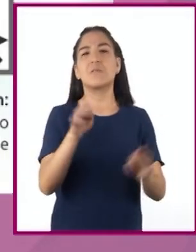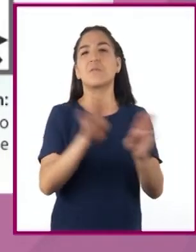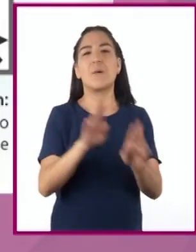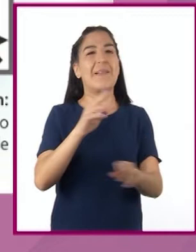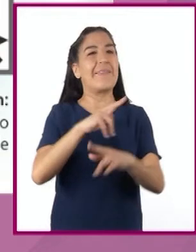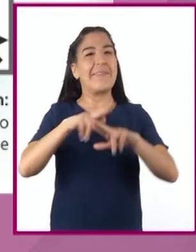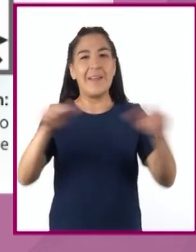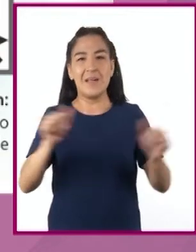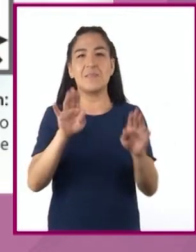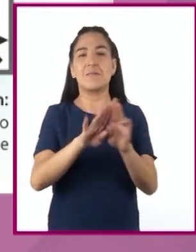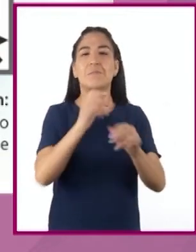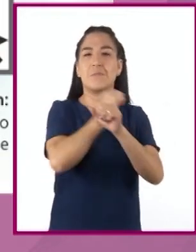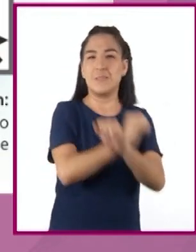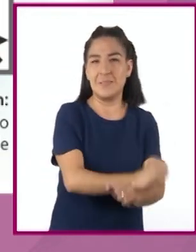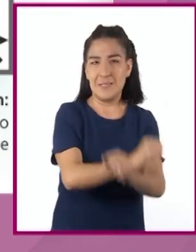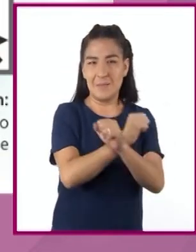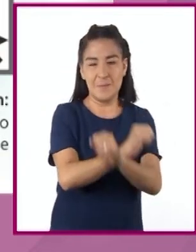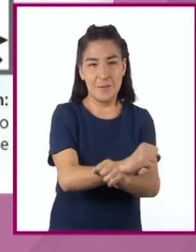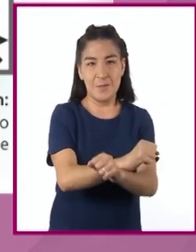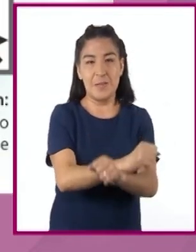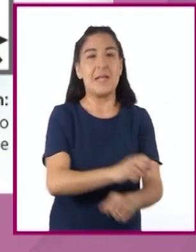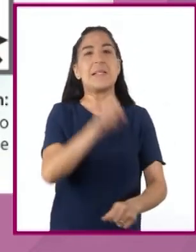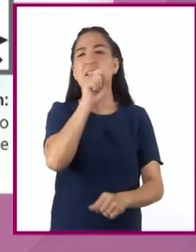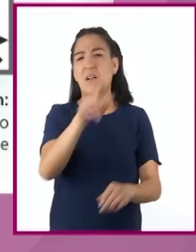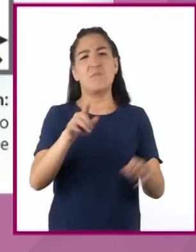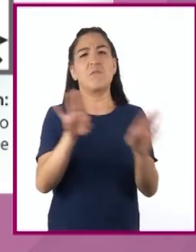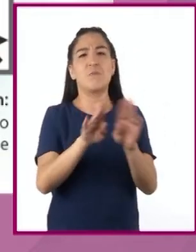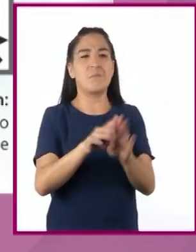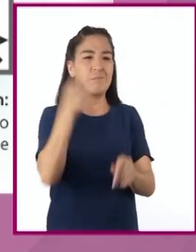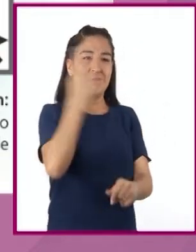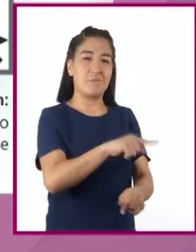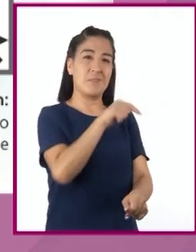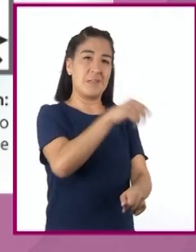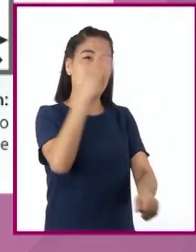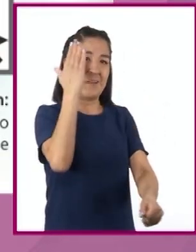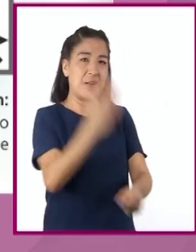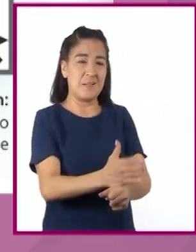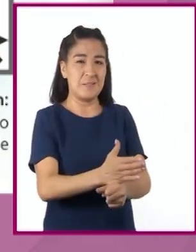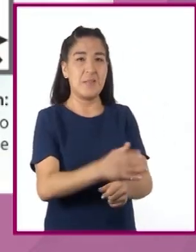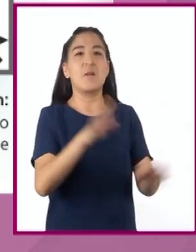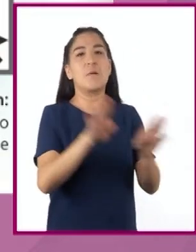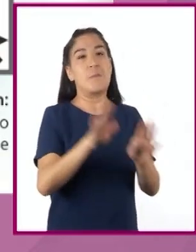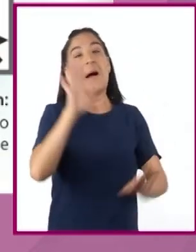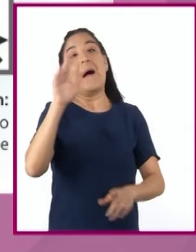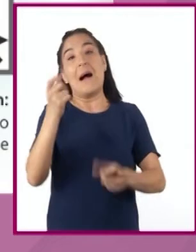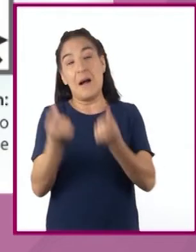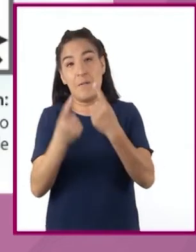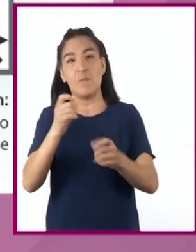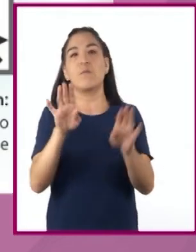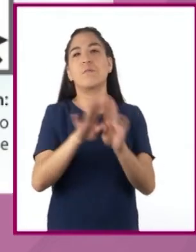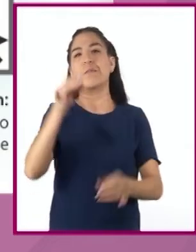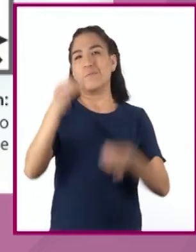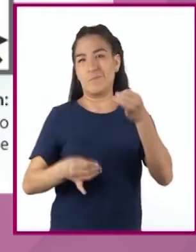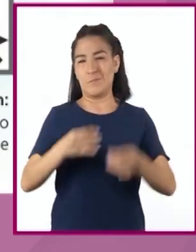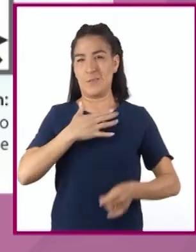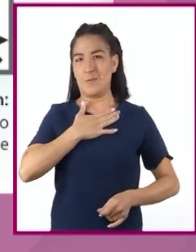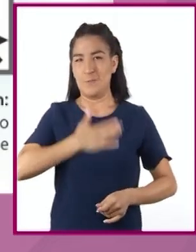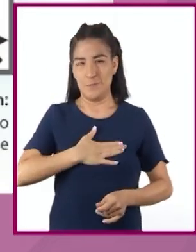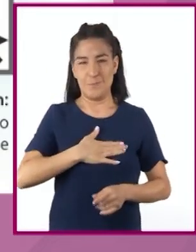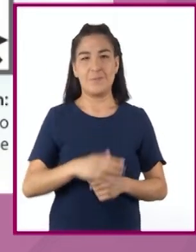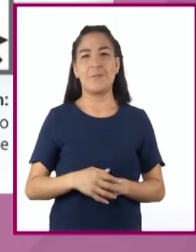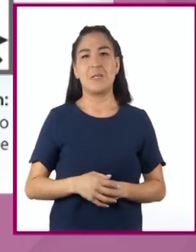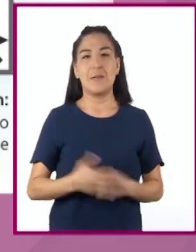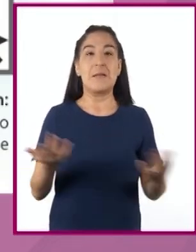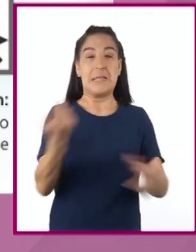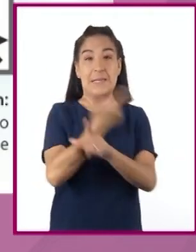debe vivir en esclavitud, tampoco sufrir prisión, a menos que se determine mediante un juicio justo. La